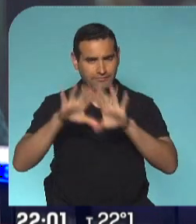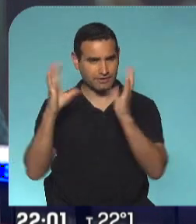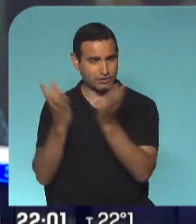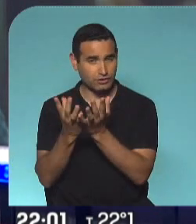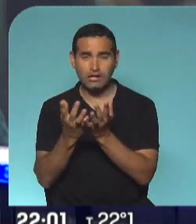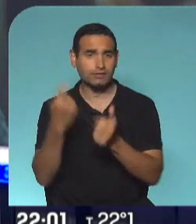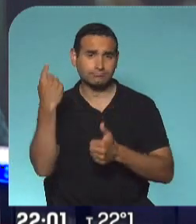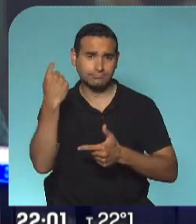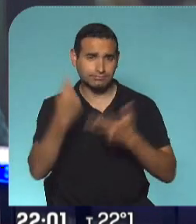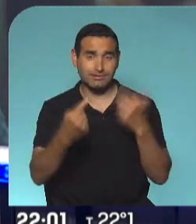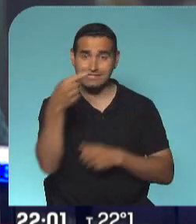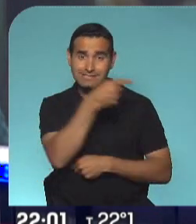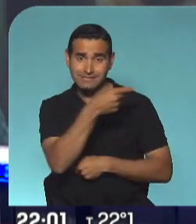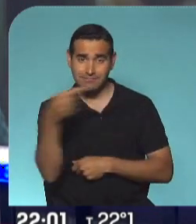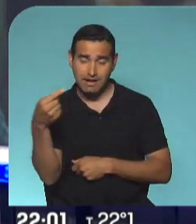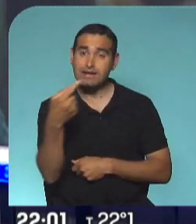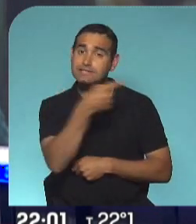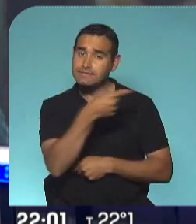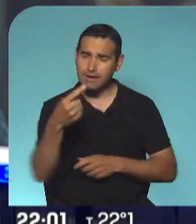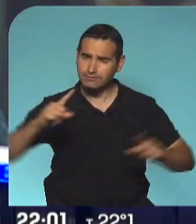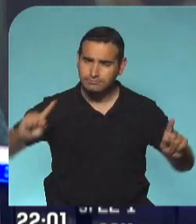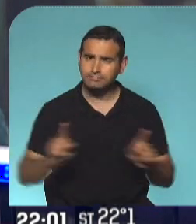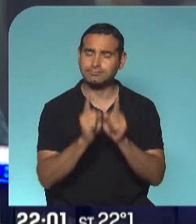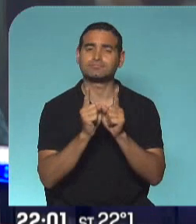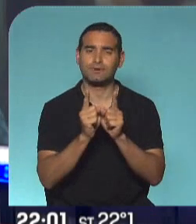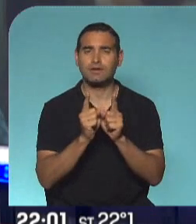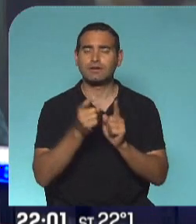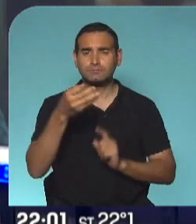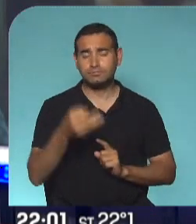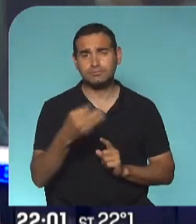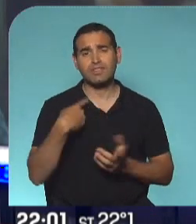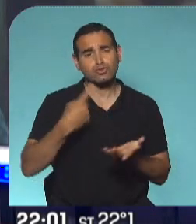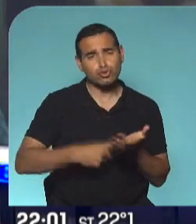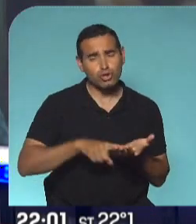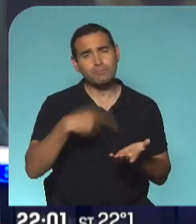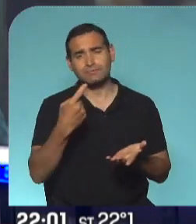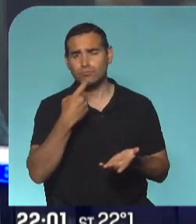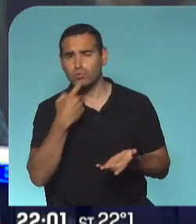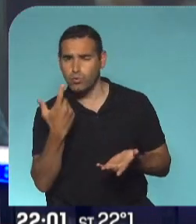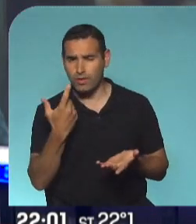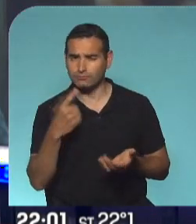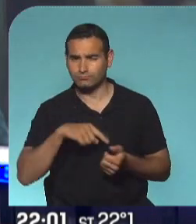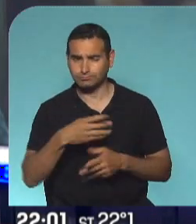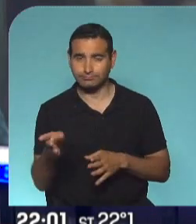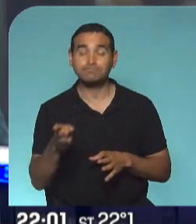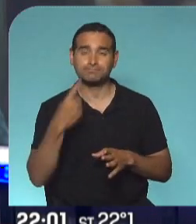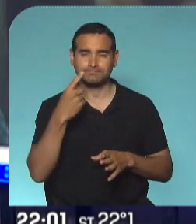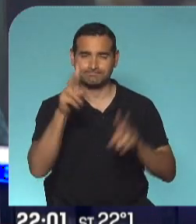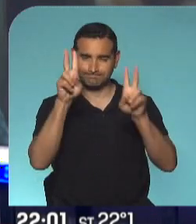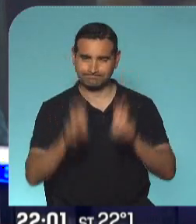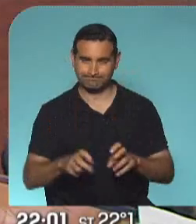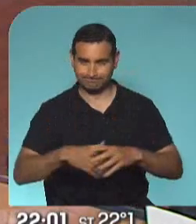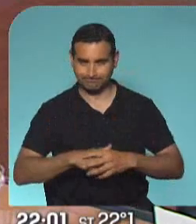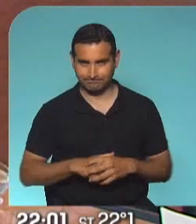lo que ha sucedido esta semana, una semana resumida en definiciones por un lado e incertidumbre por el otro, con estos temas.